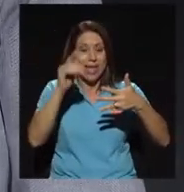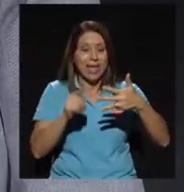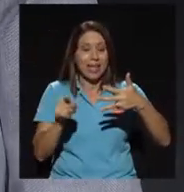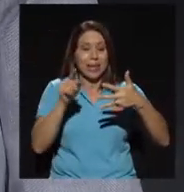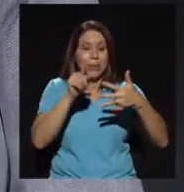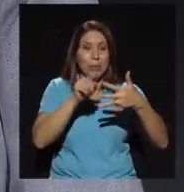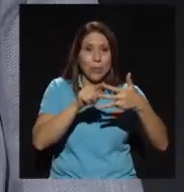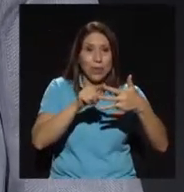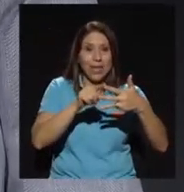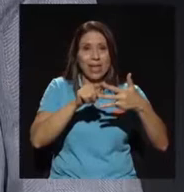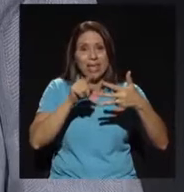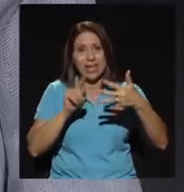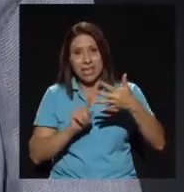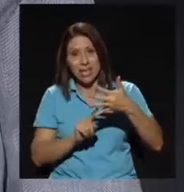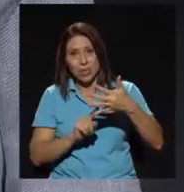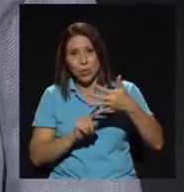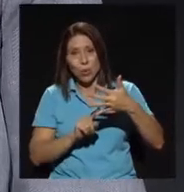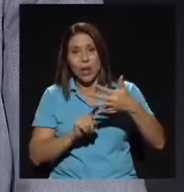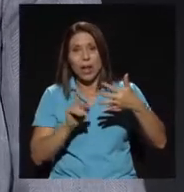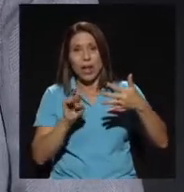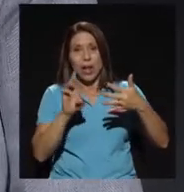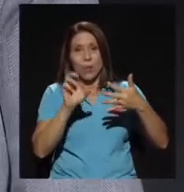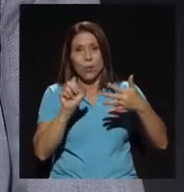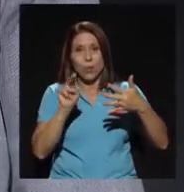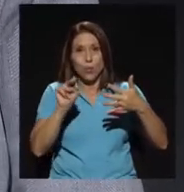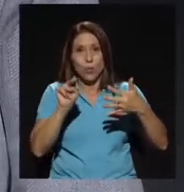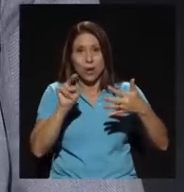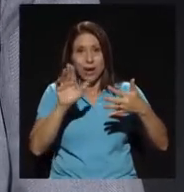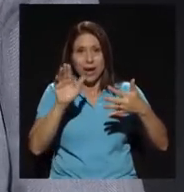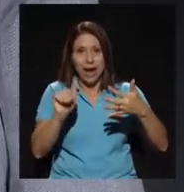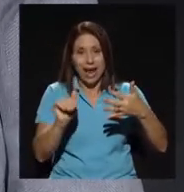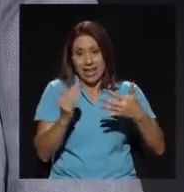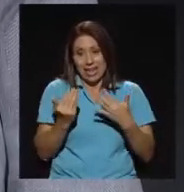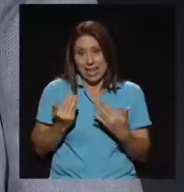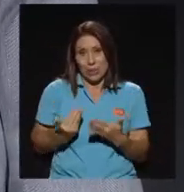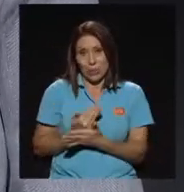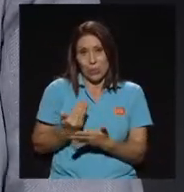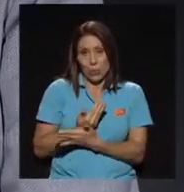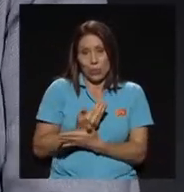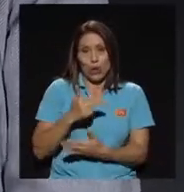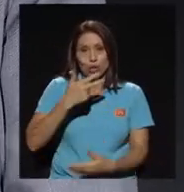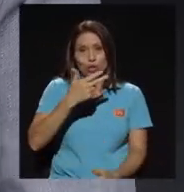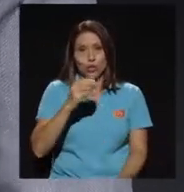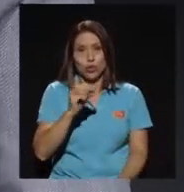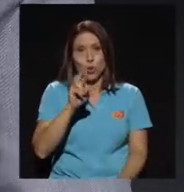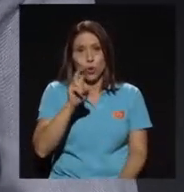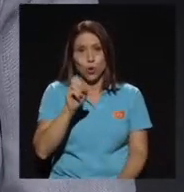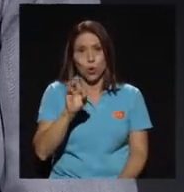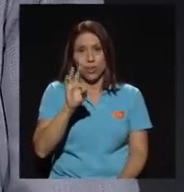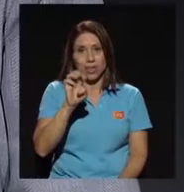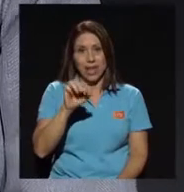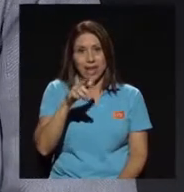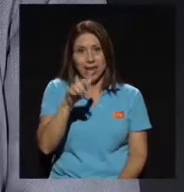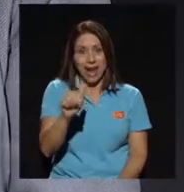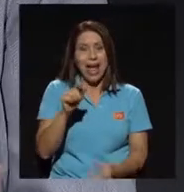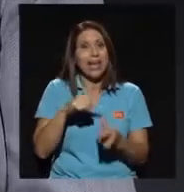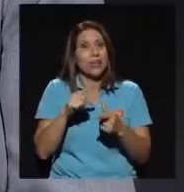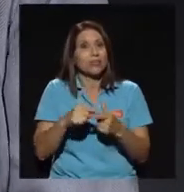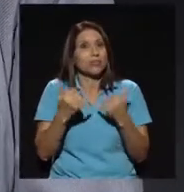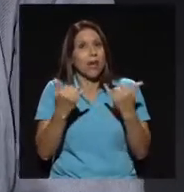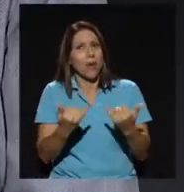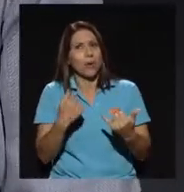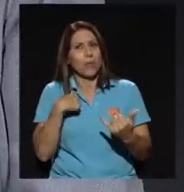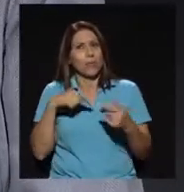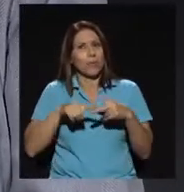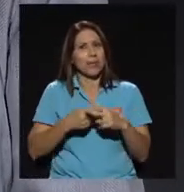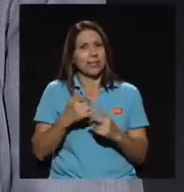Y en esta ocasión, el que acaba de salir del horno, la región Chorotega. Entonces, después de estas 3 aproximaciones, ya uno se empieza a sentir